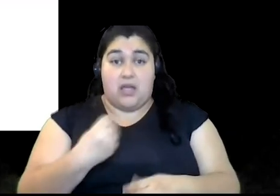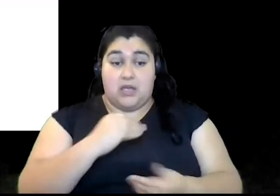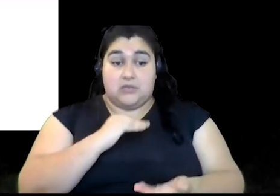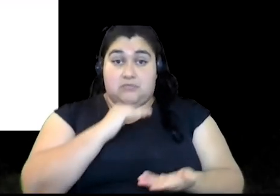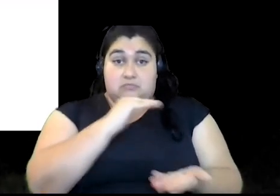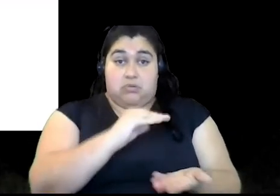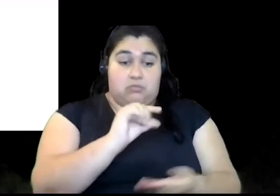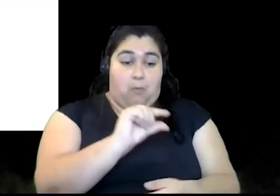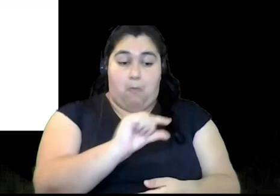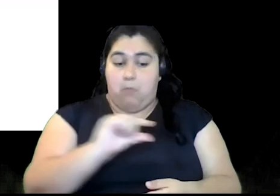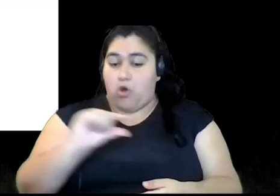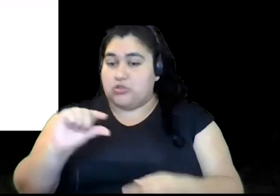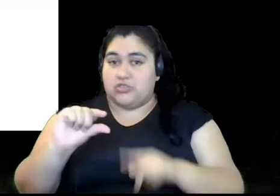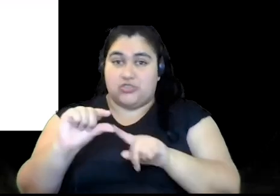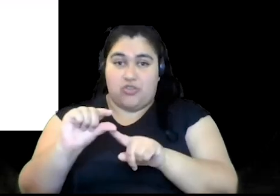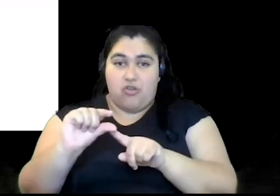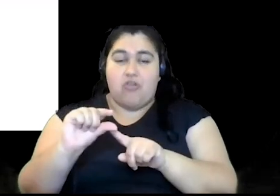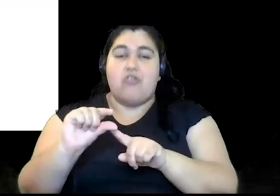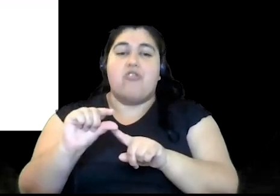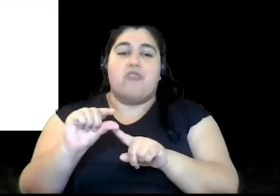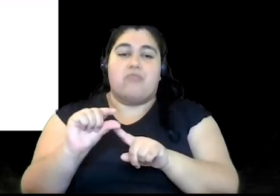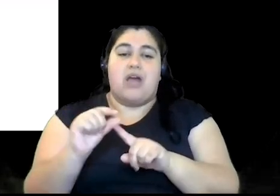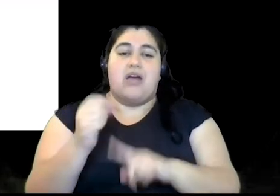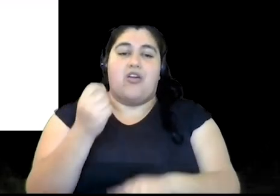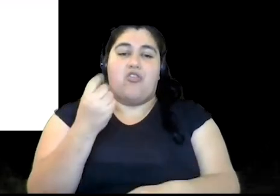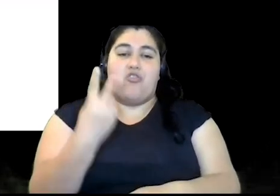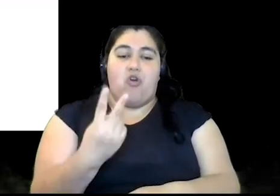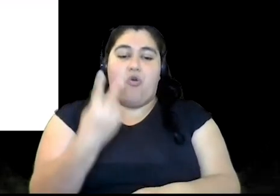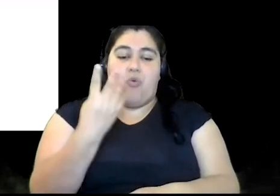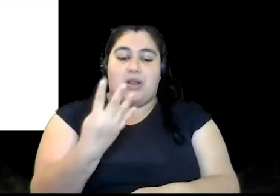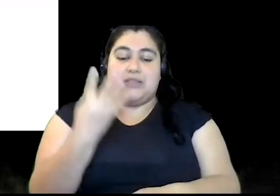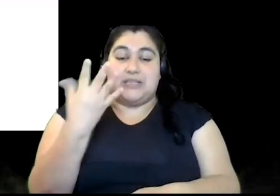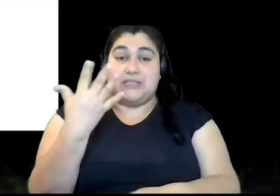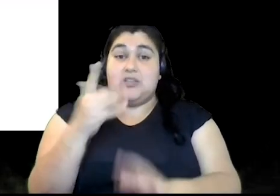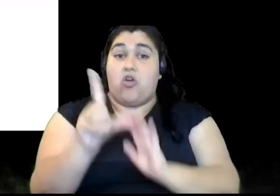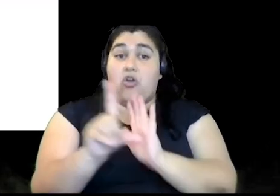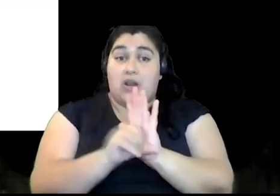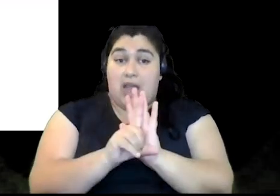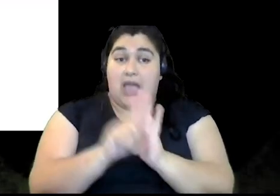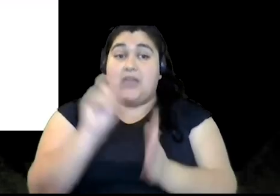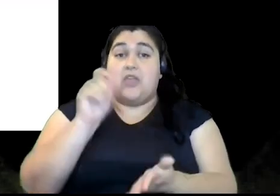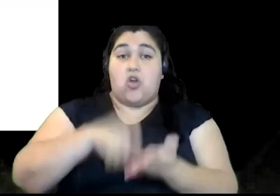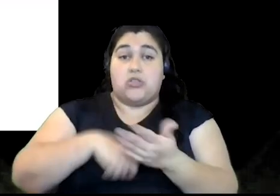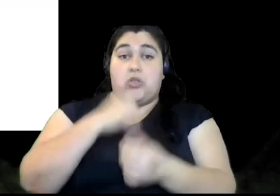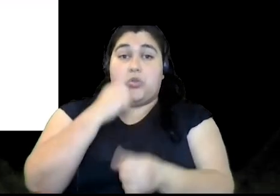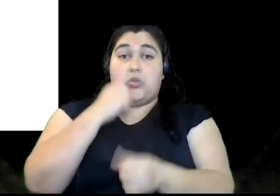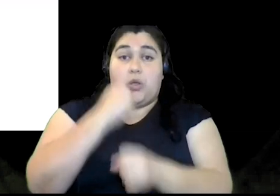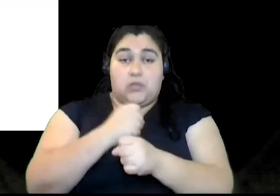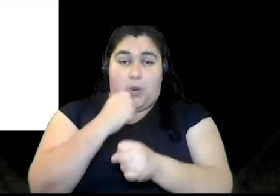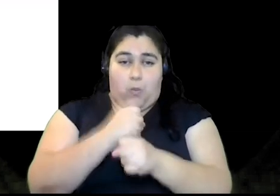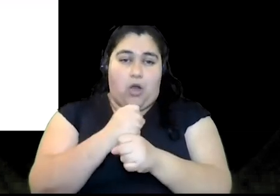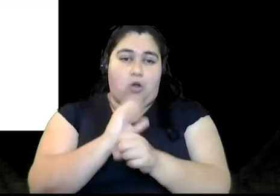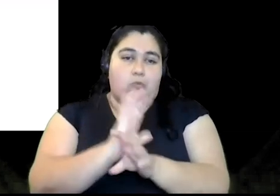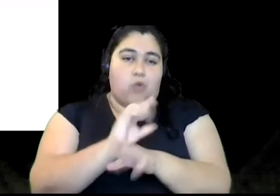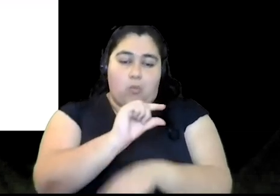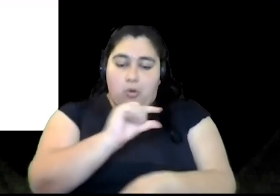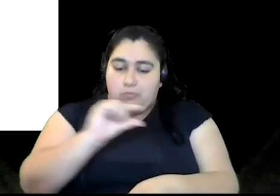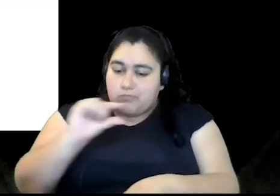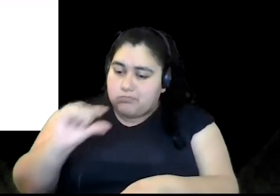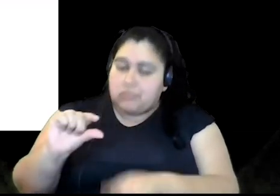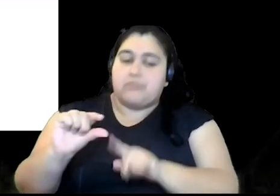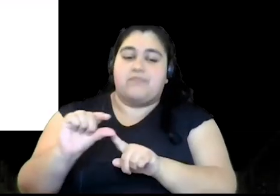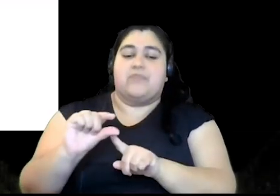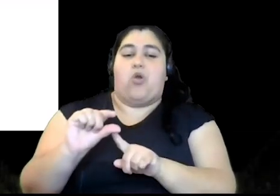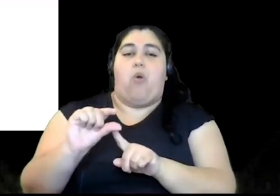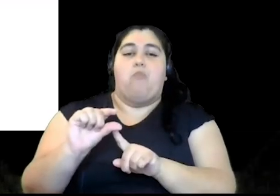que exceden el mínimo del artículo 245 de la Ley de Contratos de Trabajo como renta de cuarta.